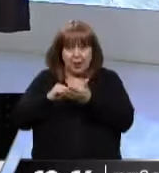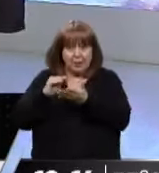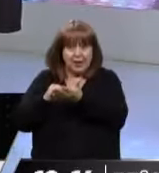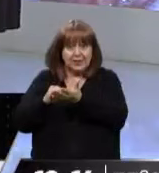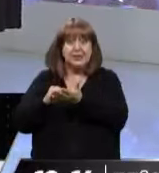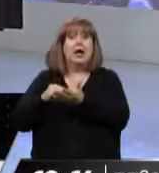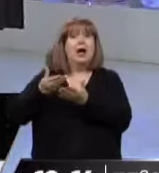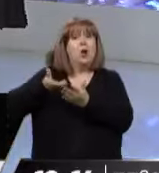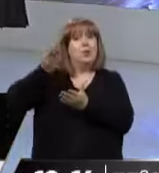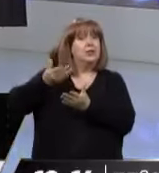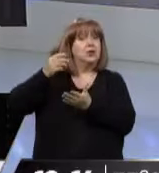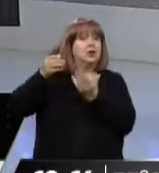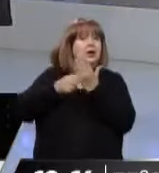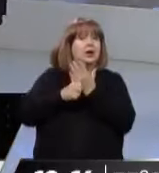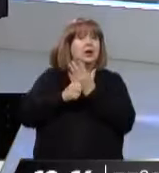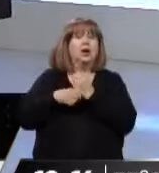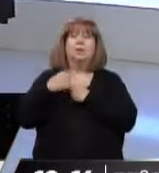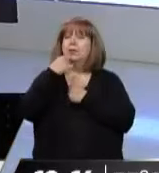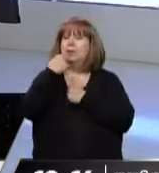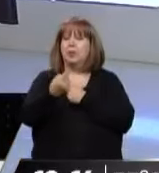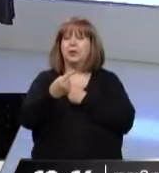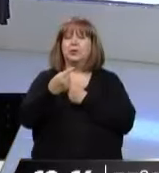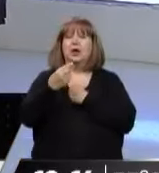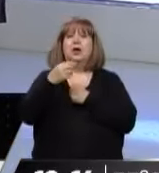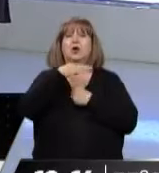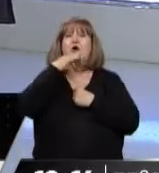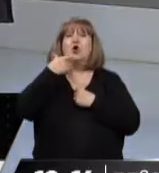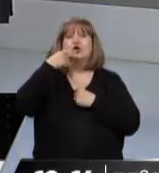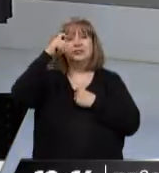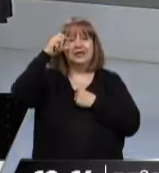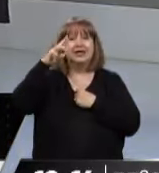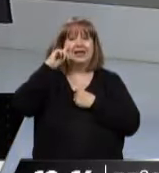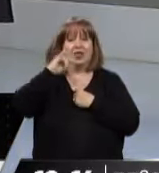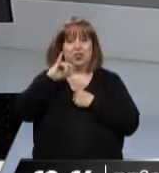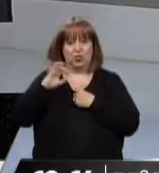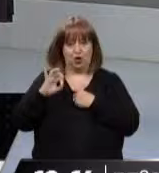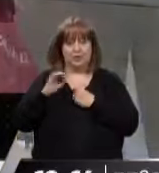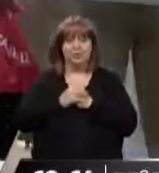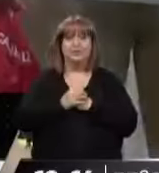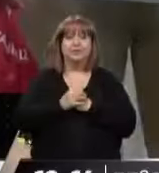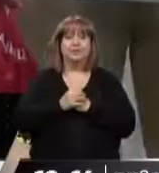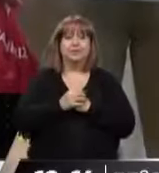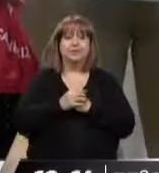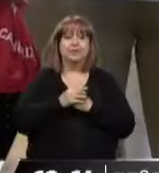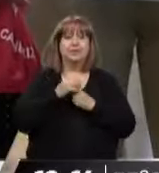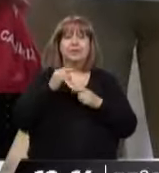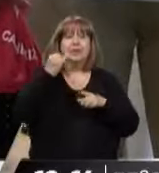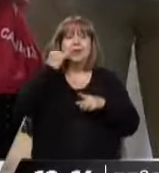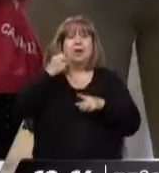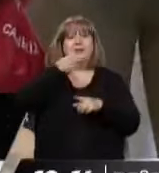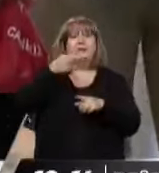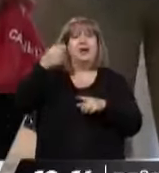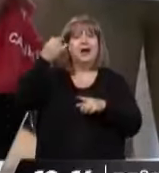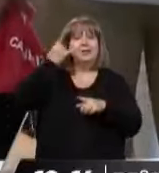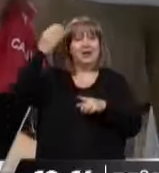de que vengan más aumentos. Vamos directamente a escuchar a José Rizzo, que nos decía lo siguiente. La semana pasada aplicamos un